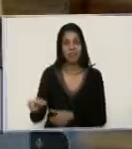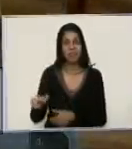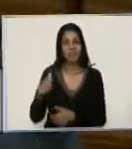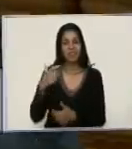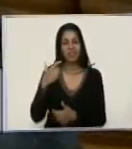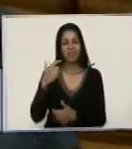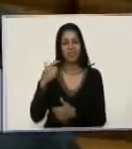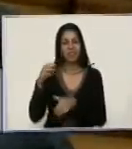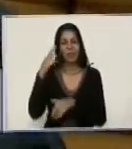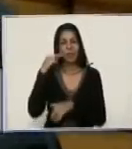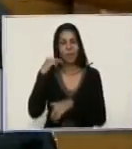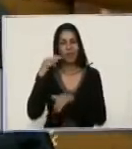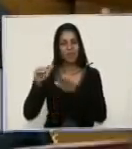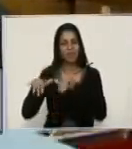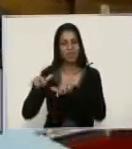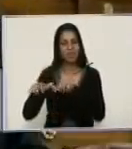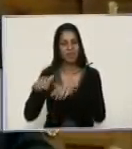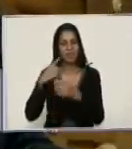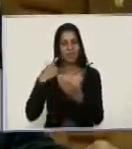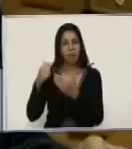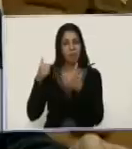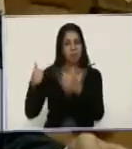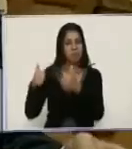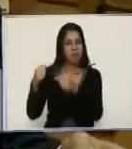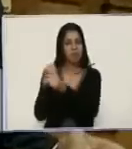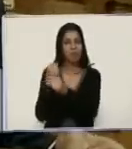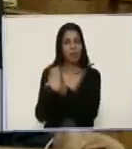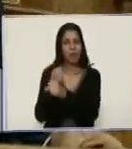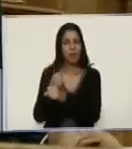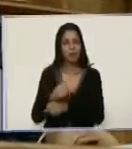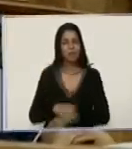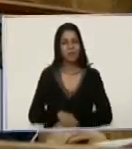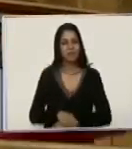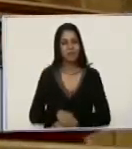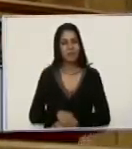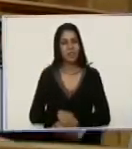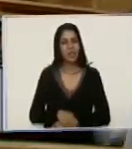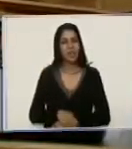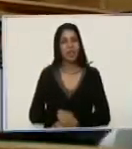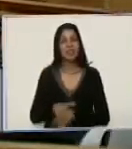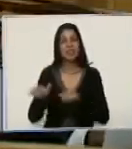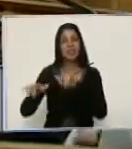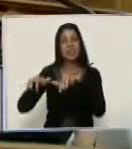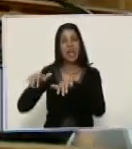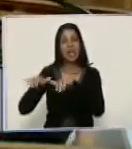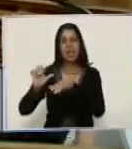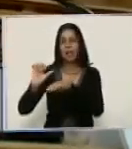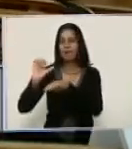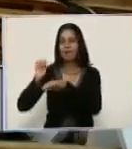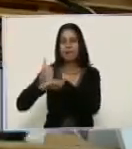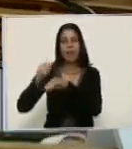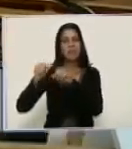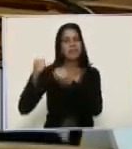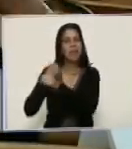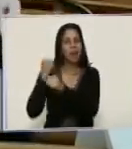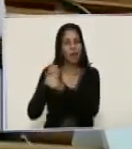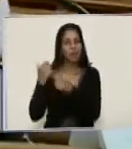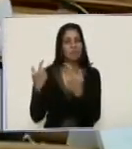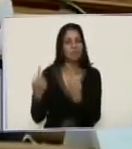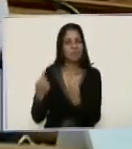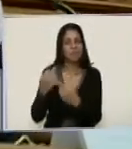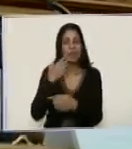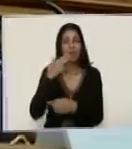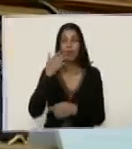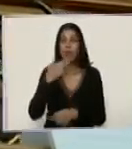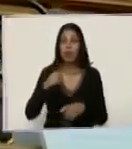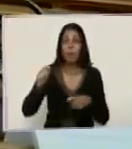¿verdad? Fidel es altamente eficiente. De los funcionarios más eficientes yo he conocido. Mire, el mazo termina a las